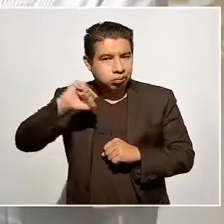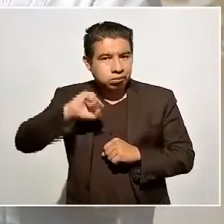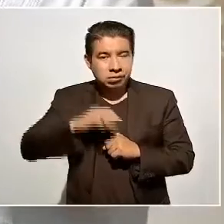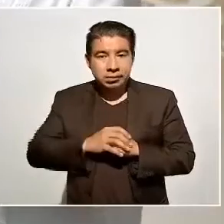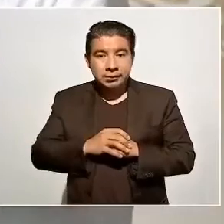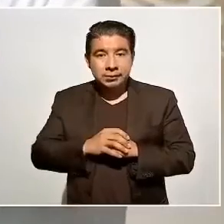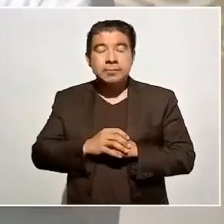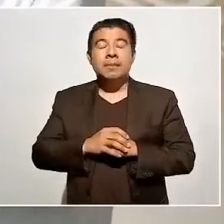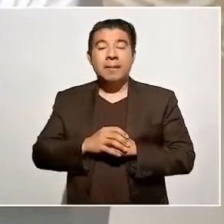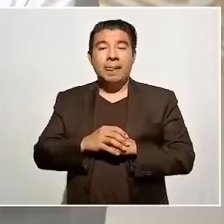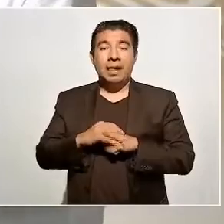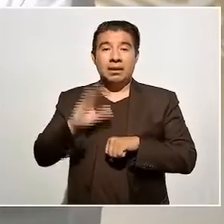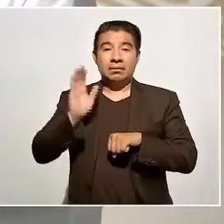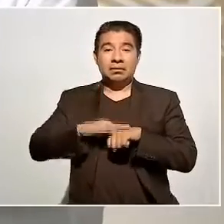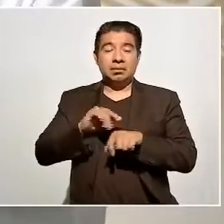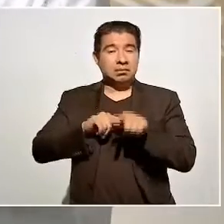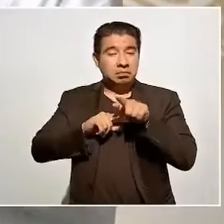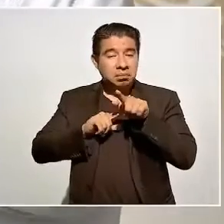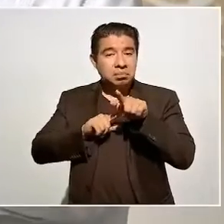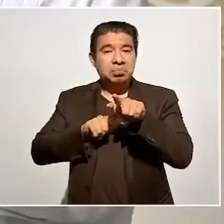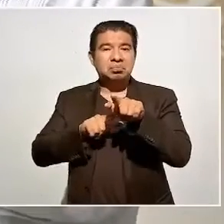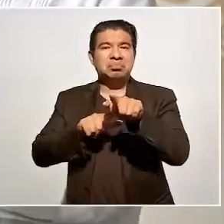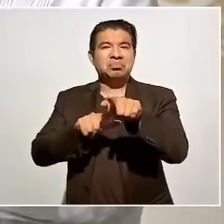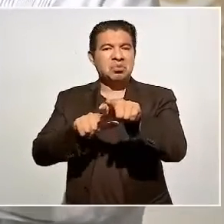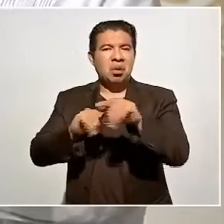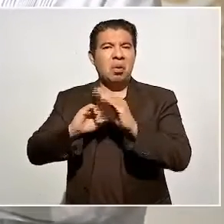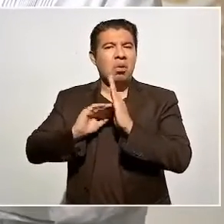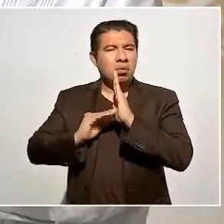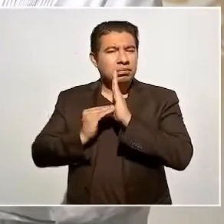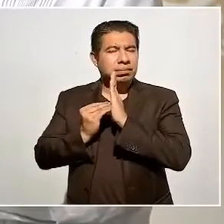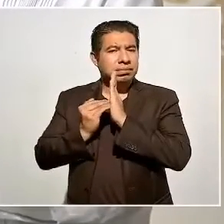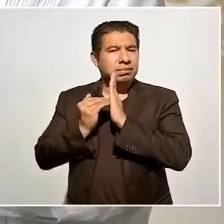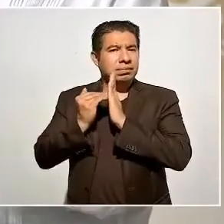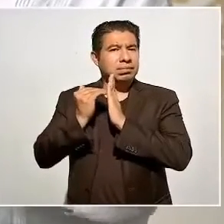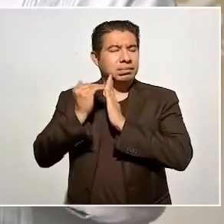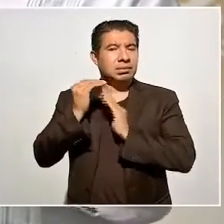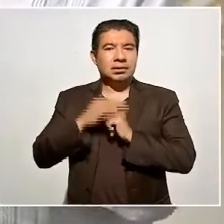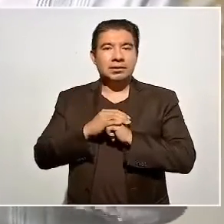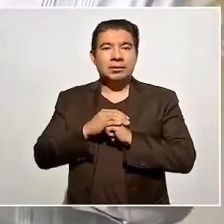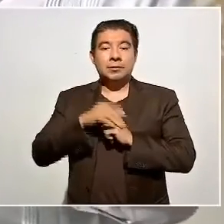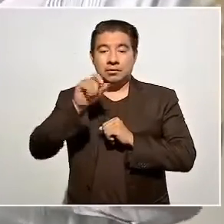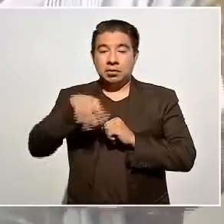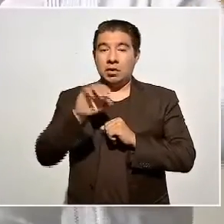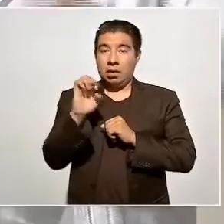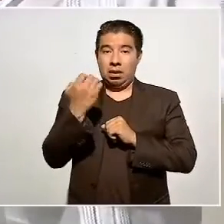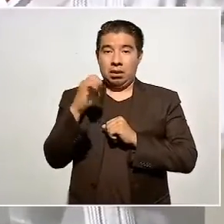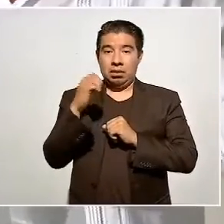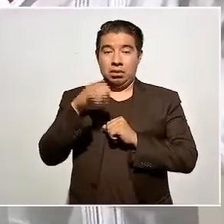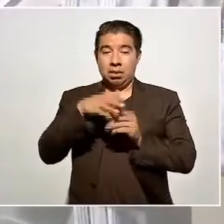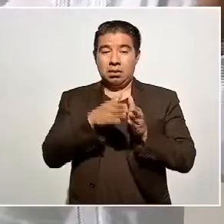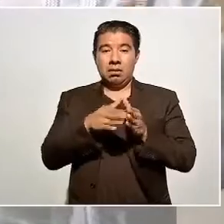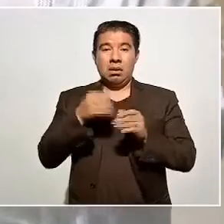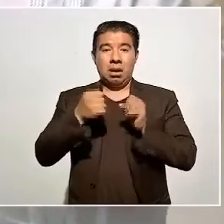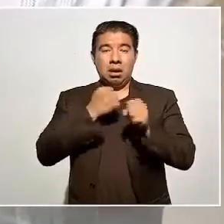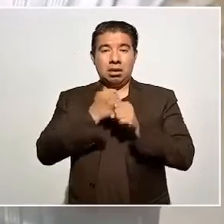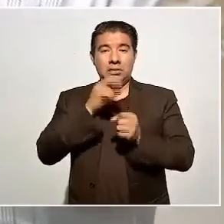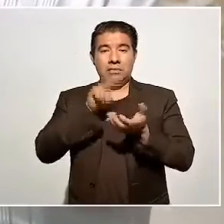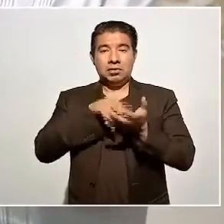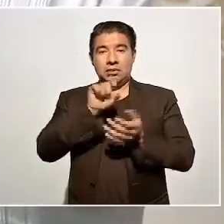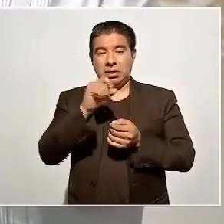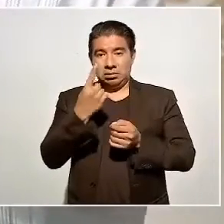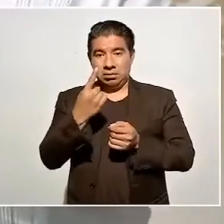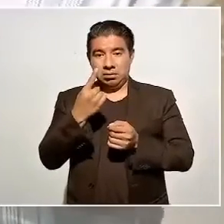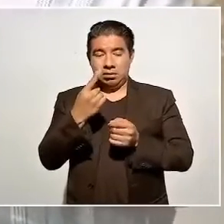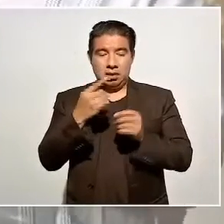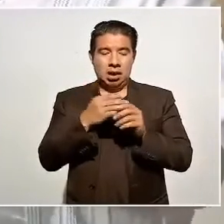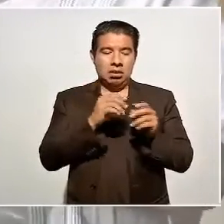y no han dejado de crecer. En enero de este año, con relación a enero